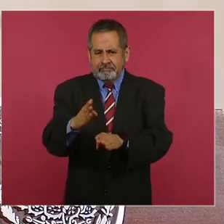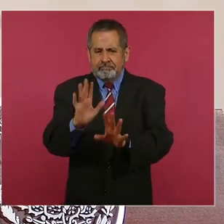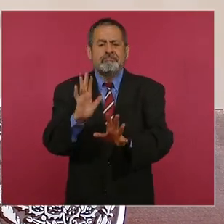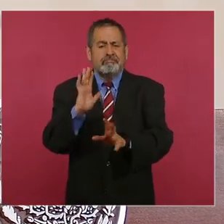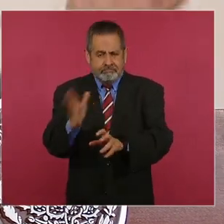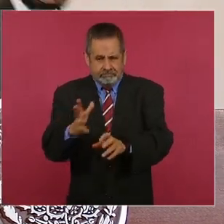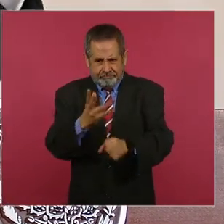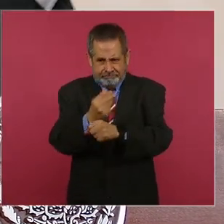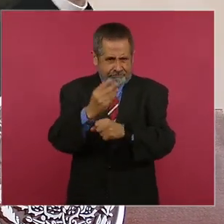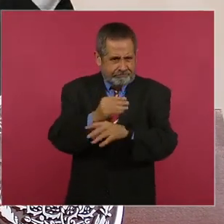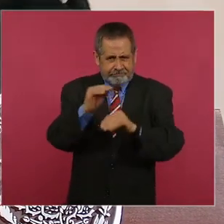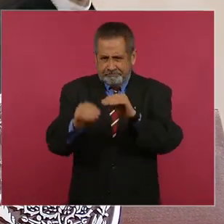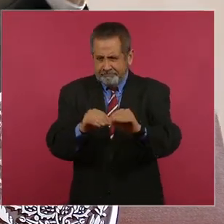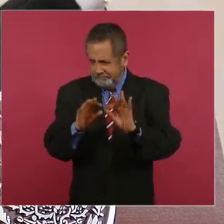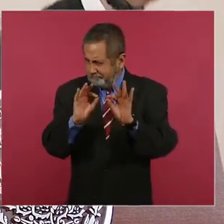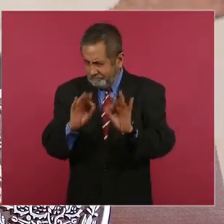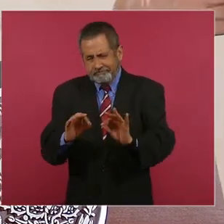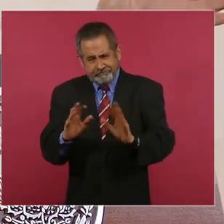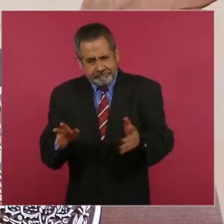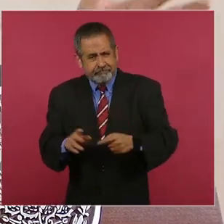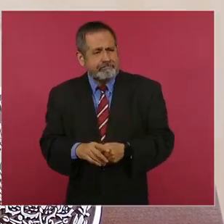ya hay 60